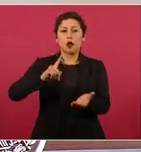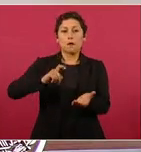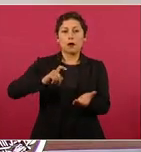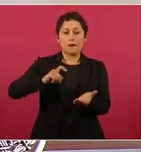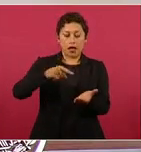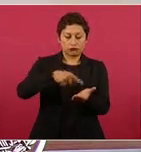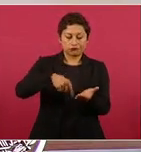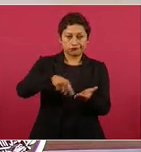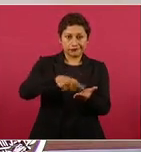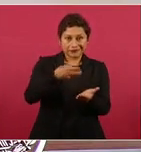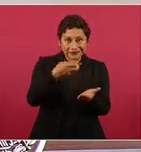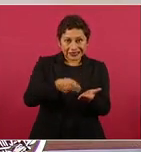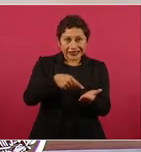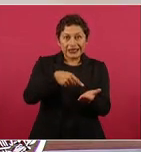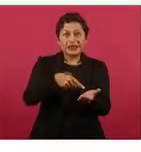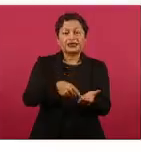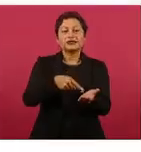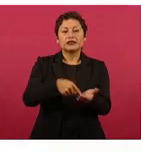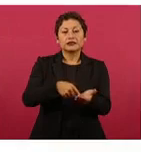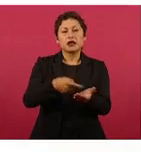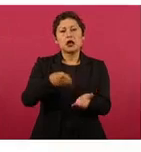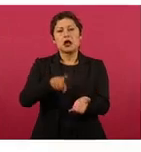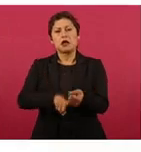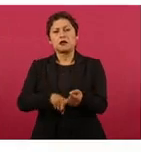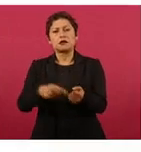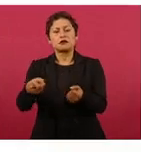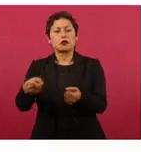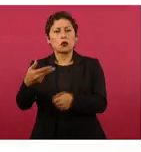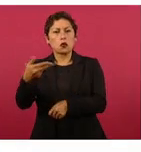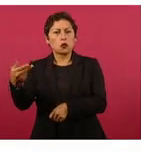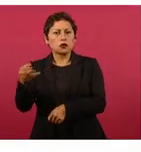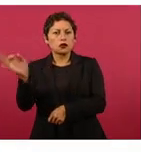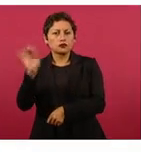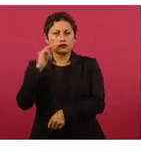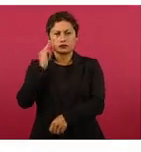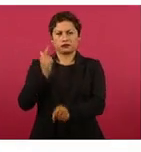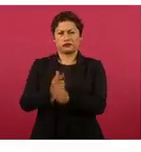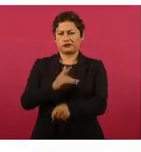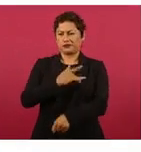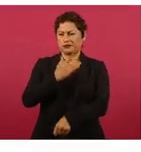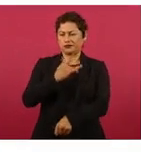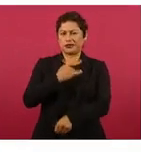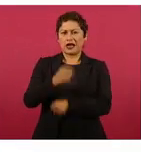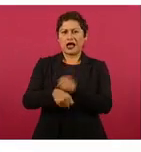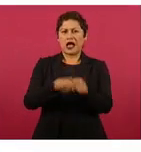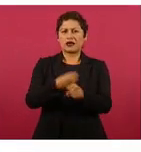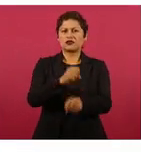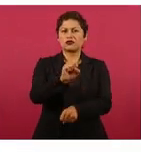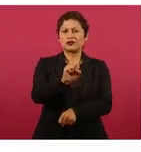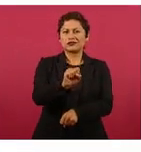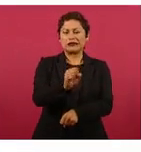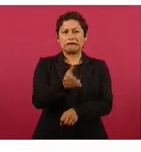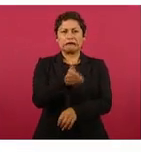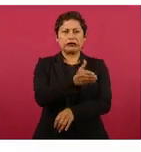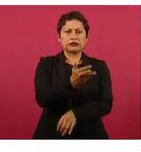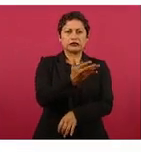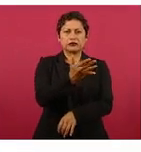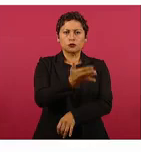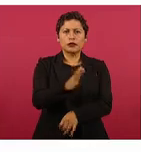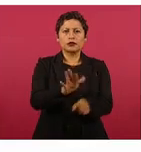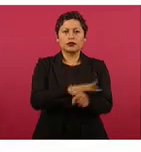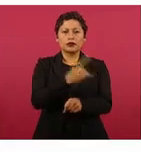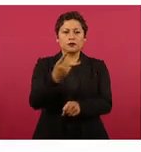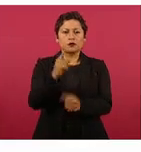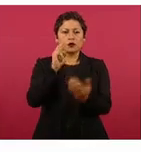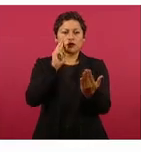donde queda claro que es una época temprana, los 60 o los 50, porque todavía eran 5 números los